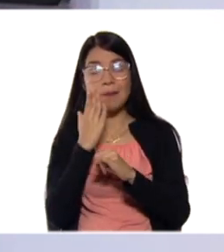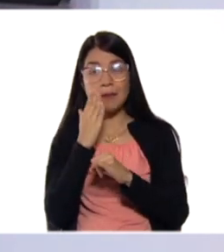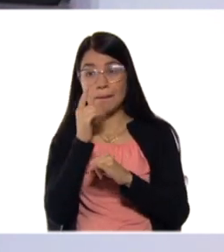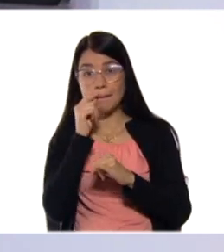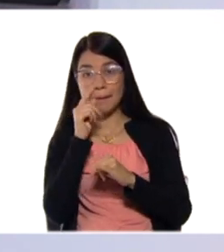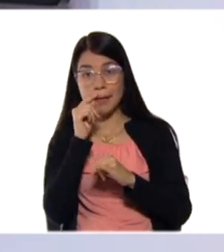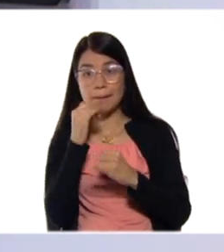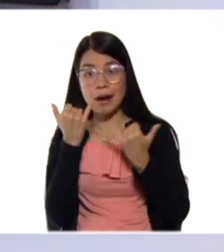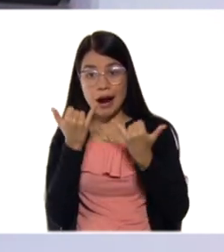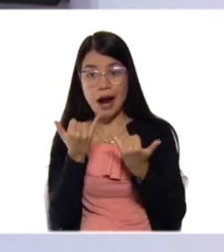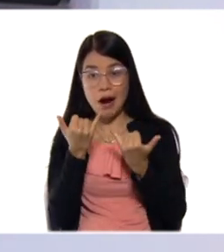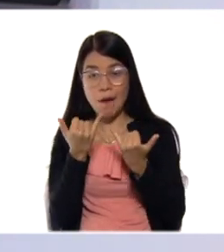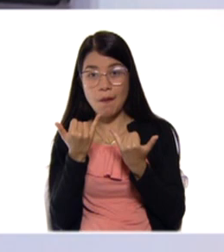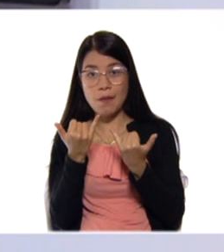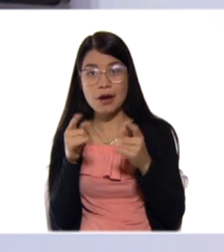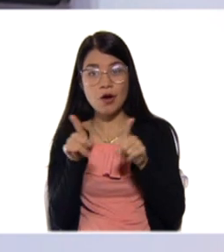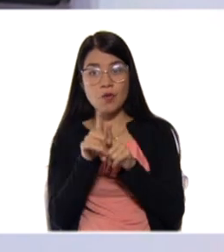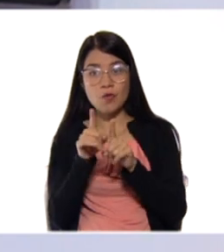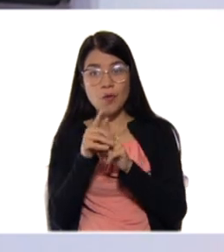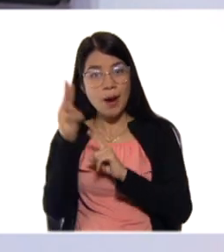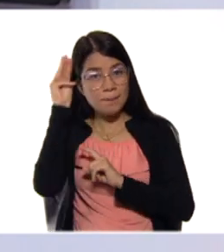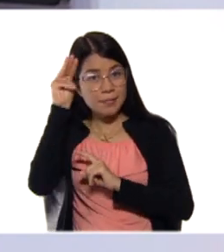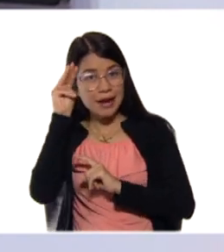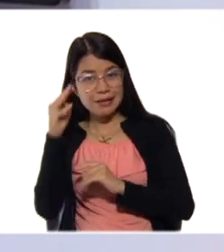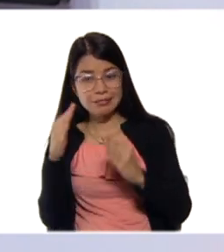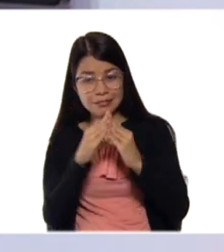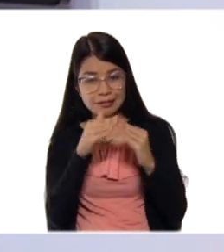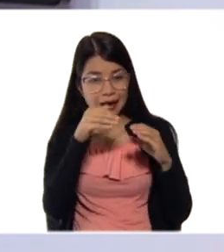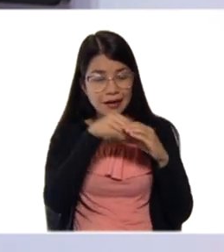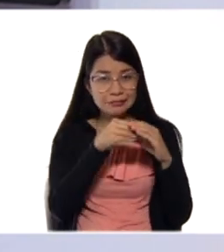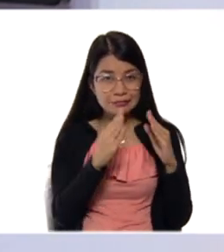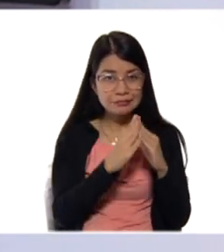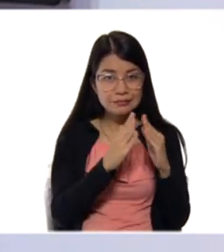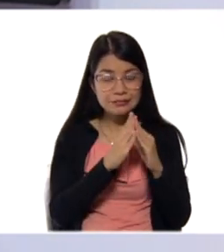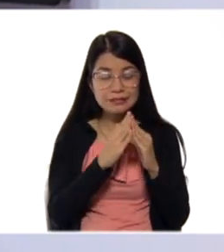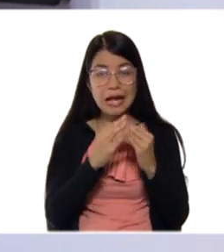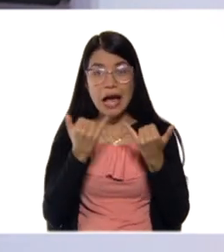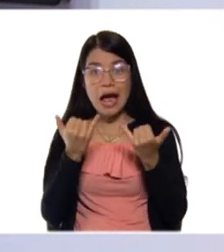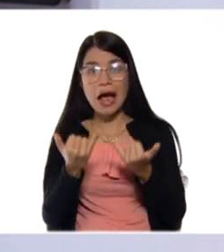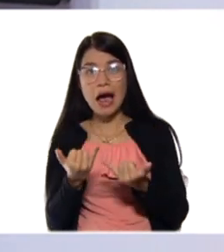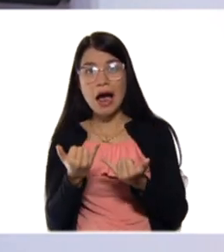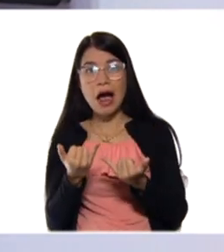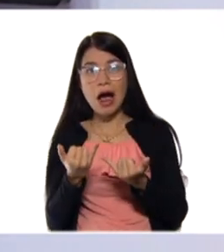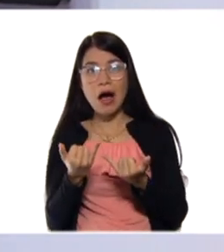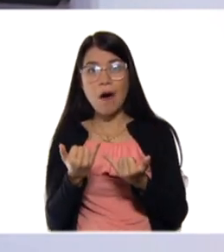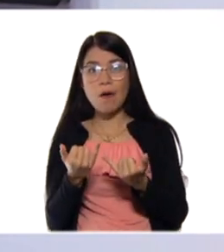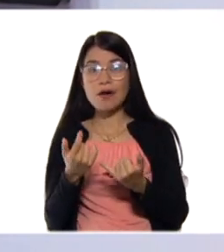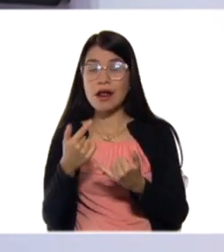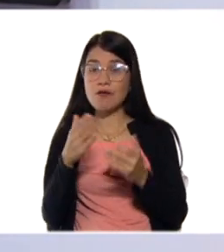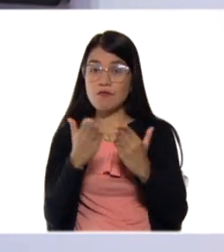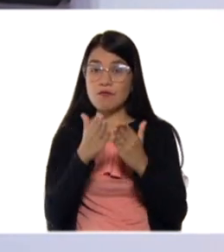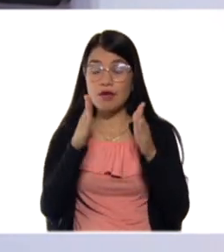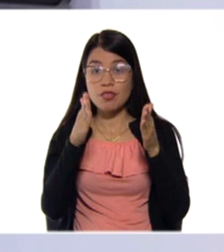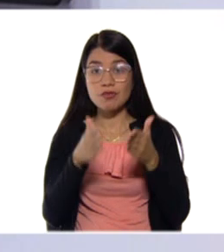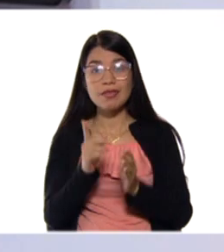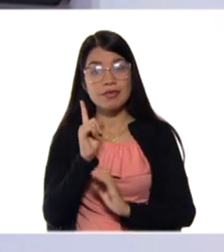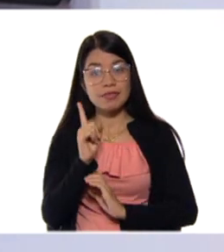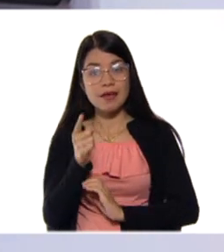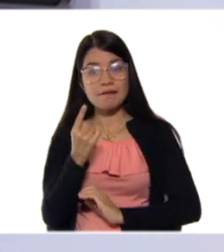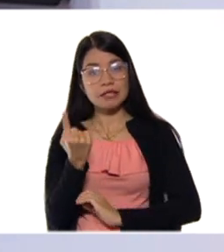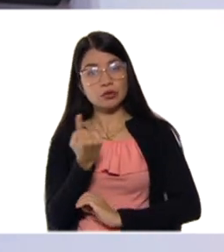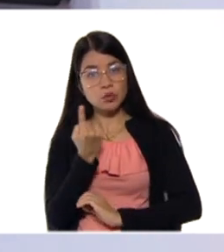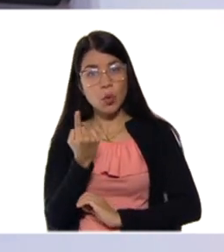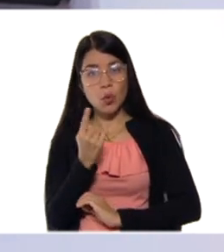en casa. Recuerden que ya para el nivel de media, nuestros estudiantes deben ser más autónomos e independientes en la